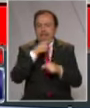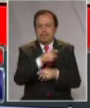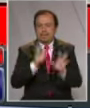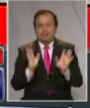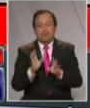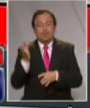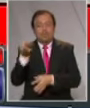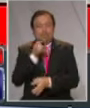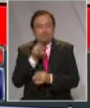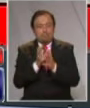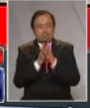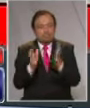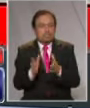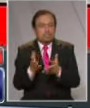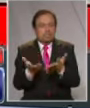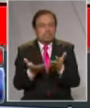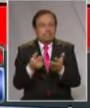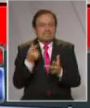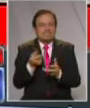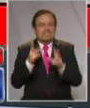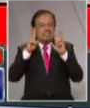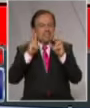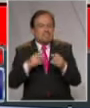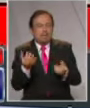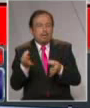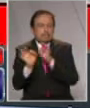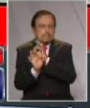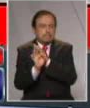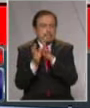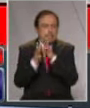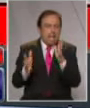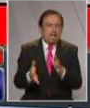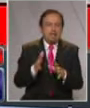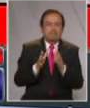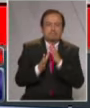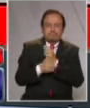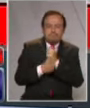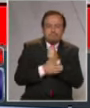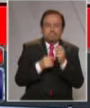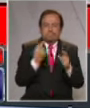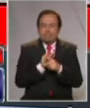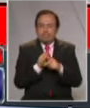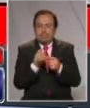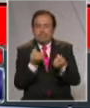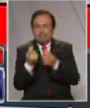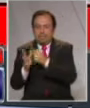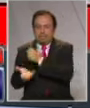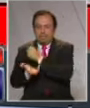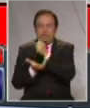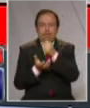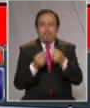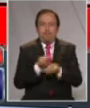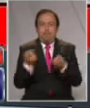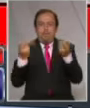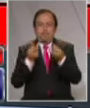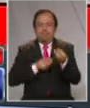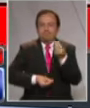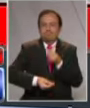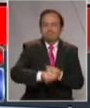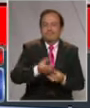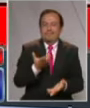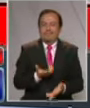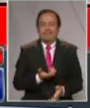también nos pudiese detallar de qué se trata el fraude y también esta malversación de fondos públicos para conocer el detalle de